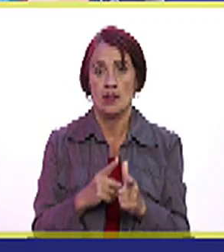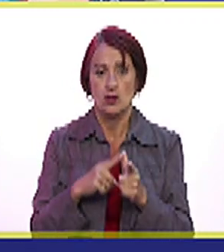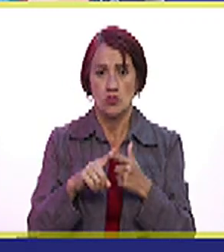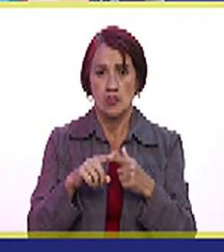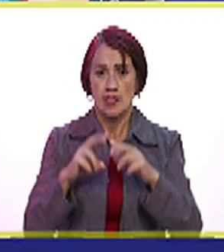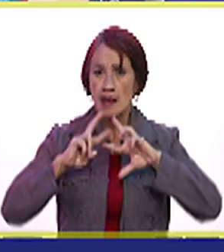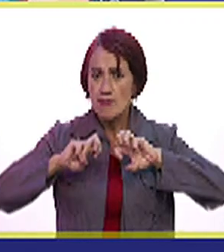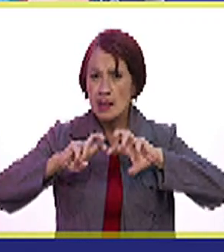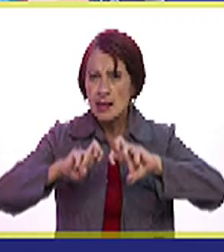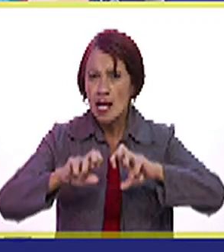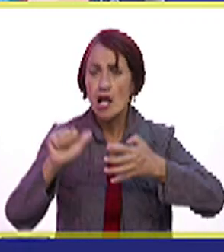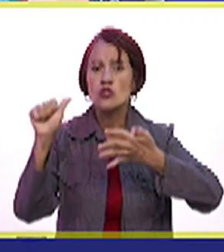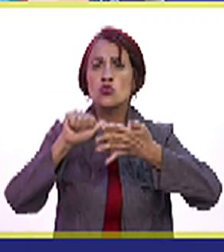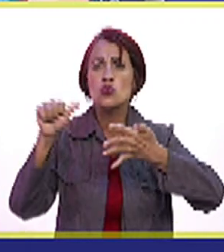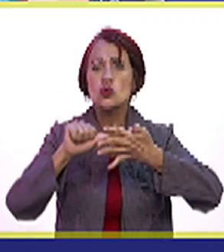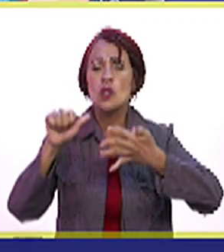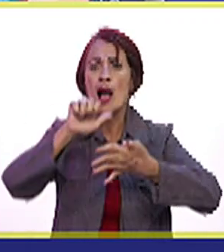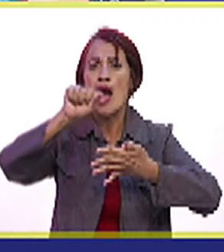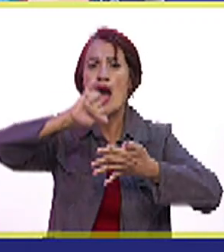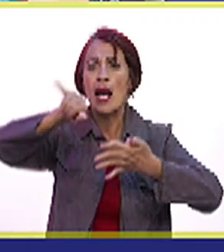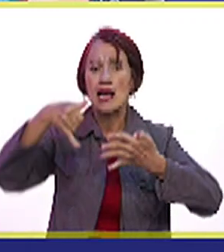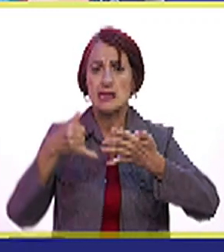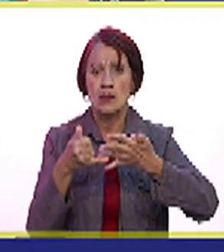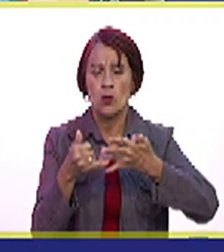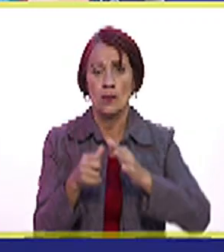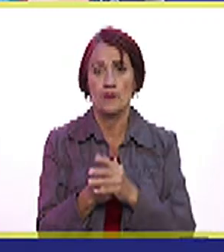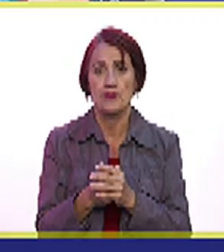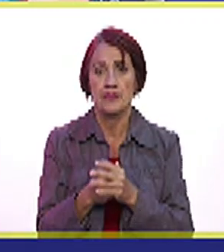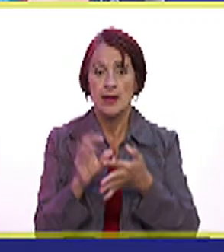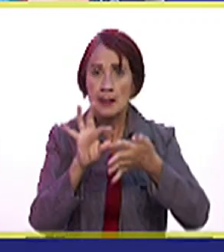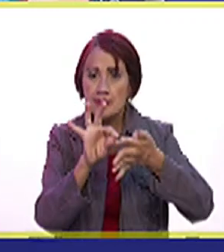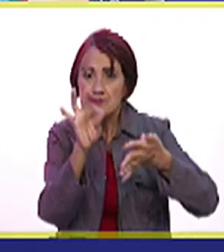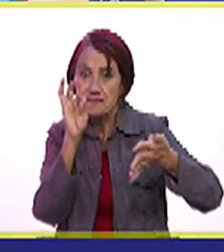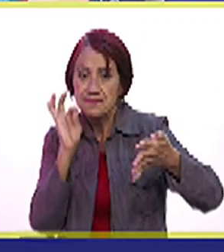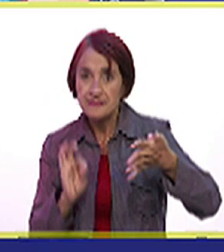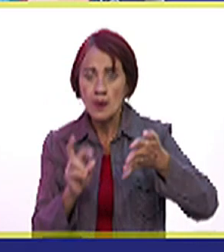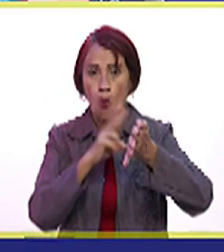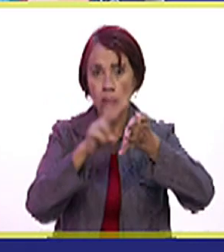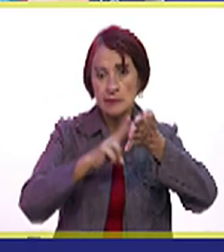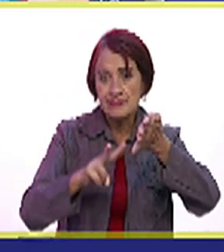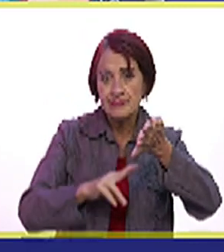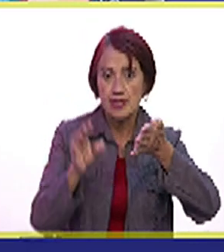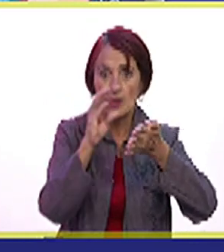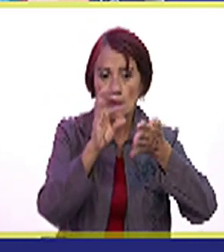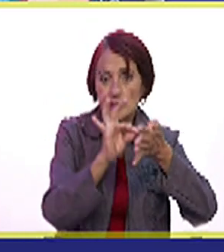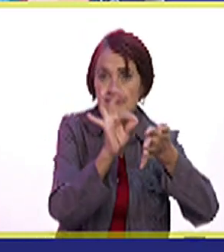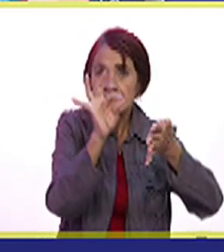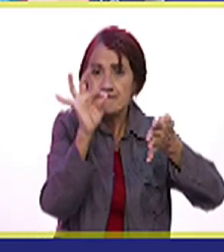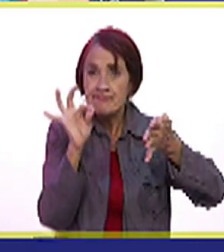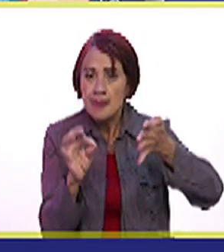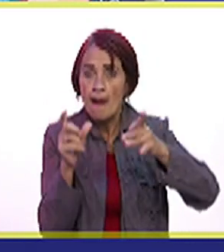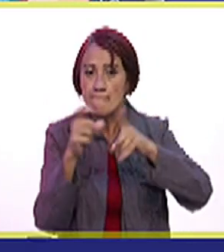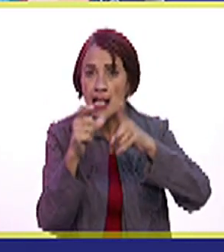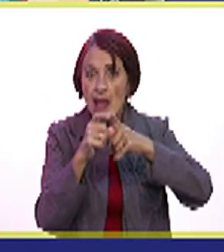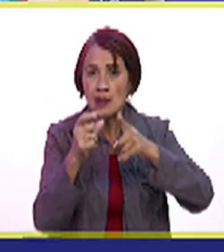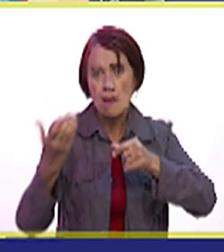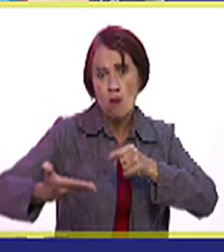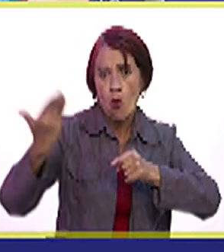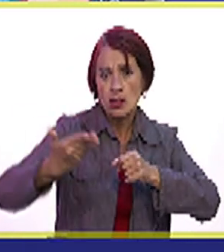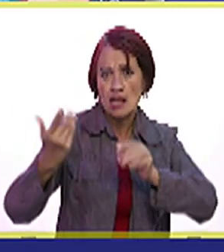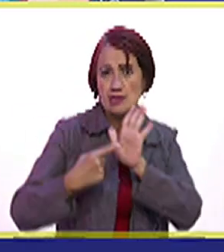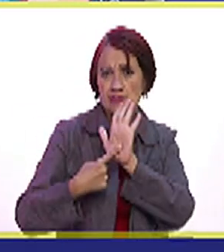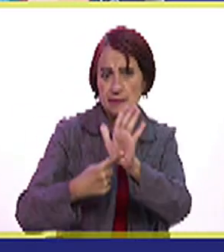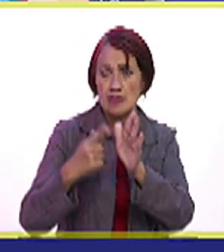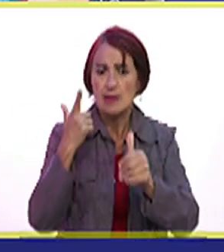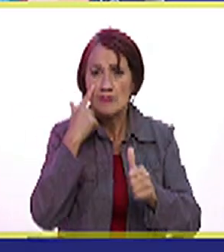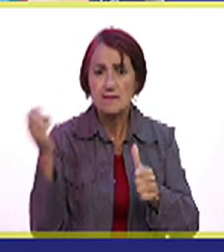los tipos de sustantivos y de adjetivos. Elegir un texto determinado y extraer los tipos de sustantivos y adjetivos que